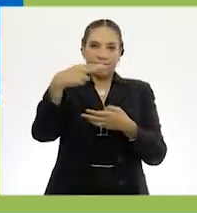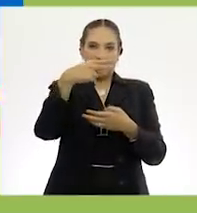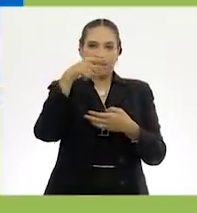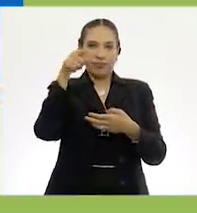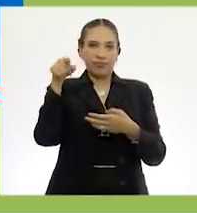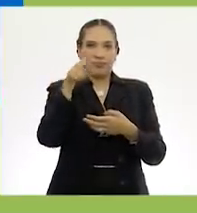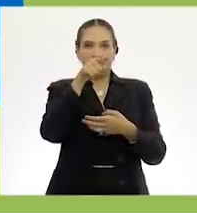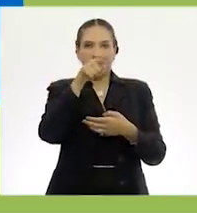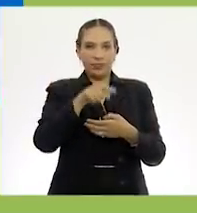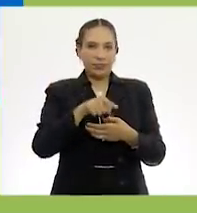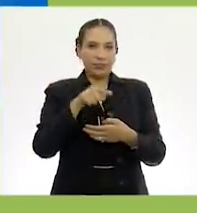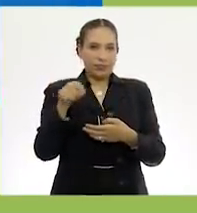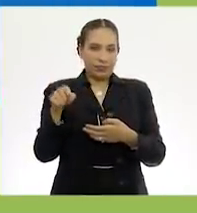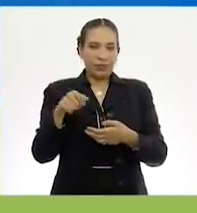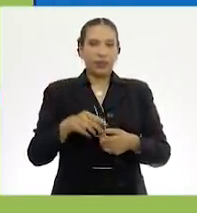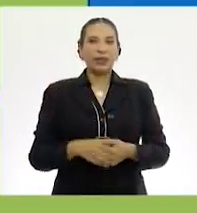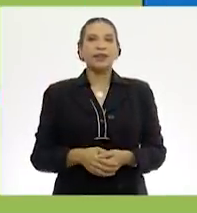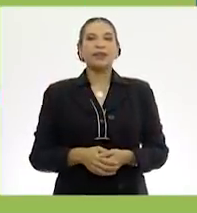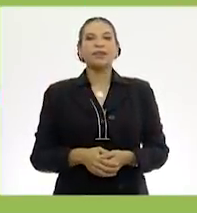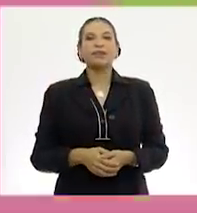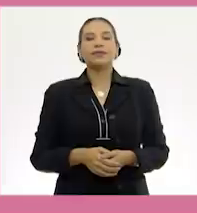las líneas marcadas.